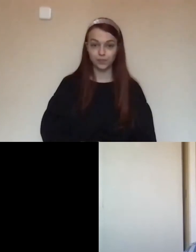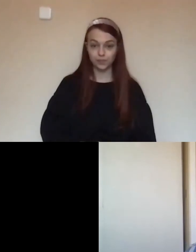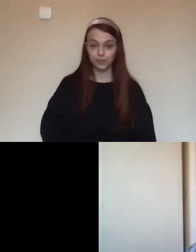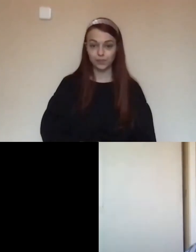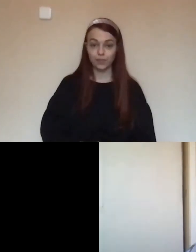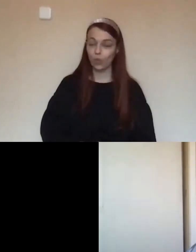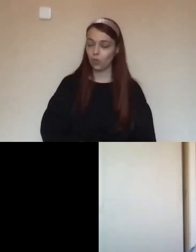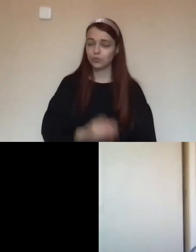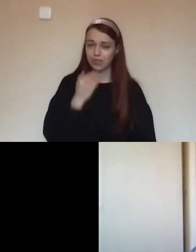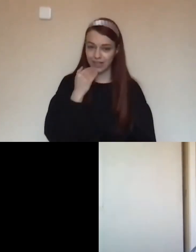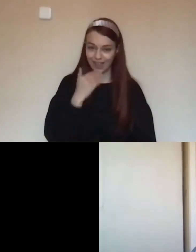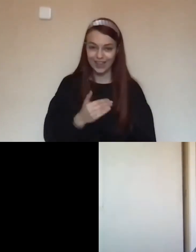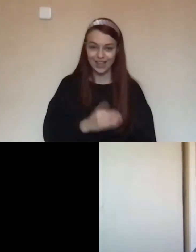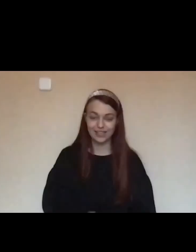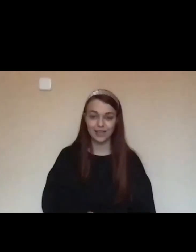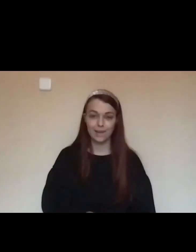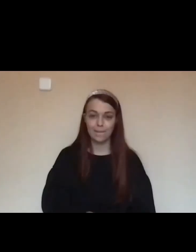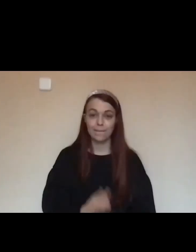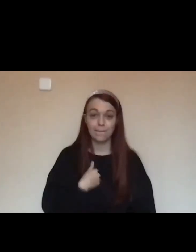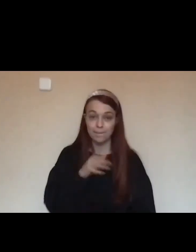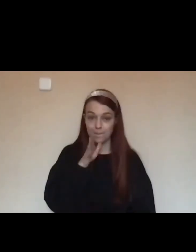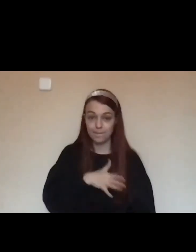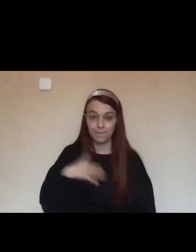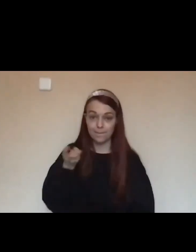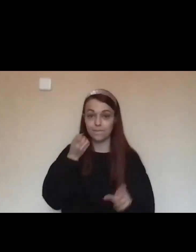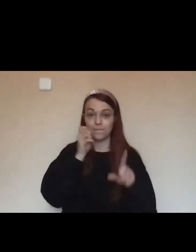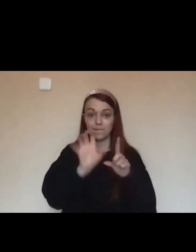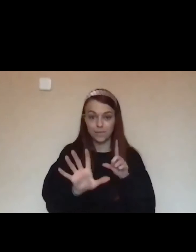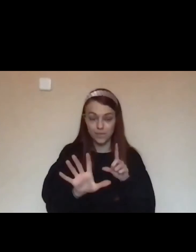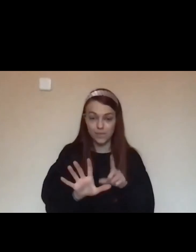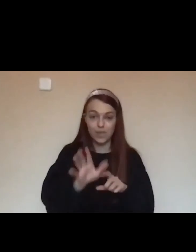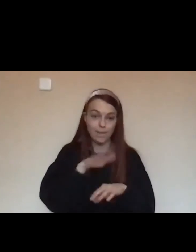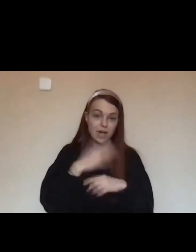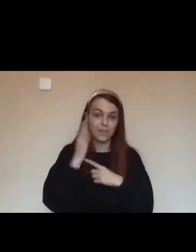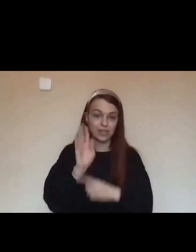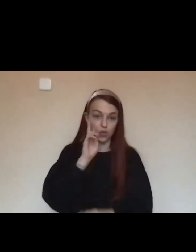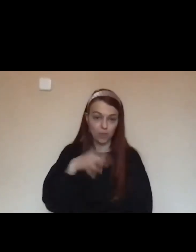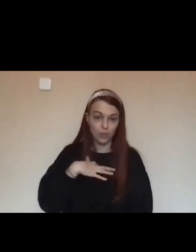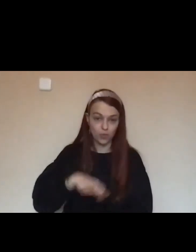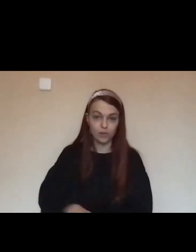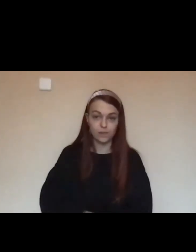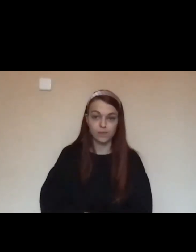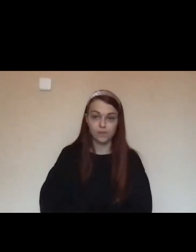Muchas gracias. Voy a compartirles una pequeña presentación,